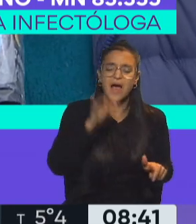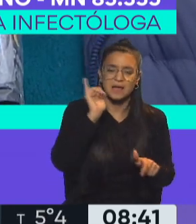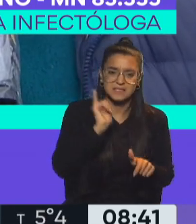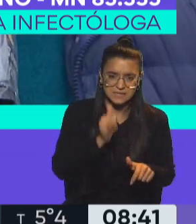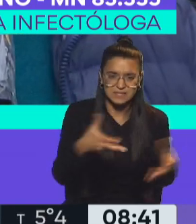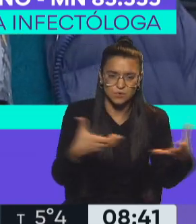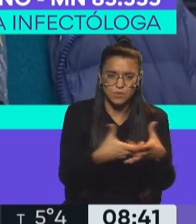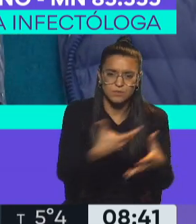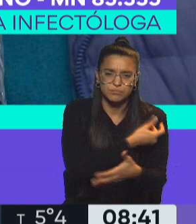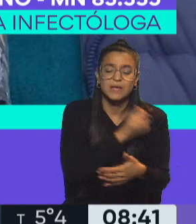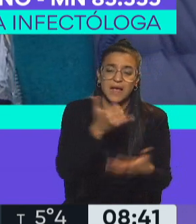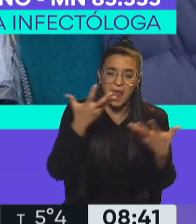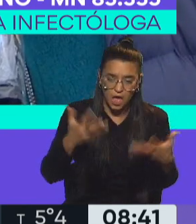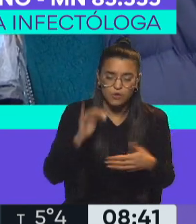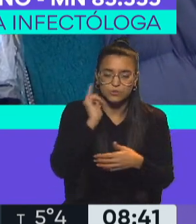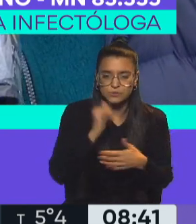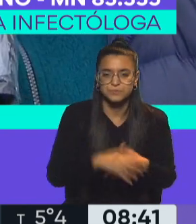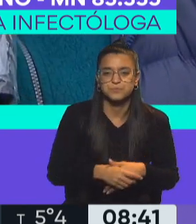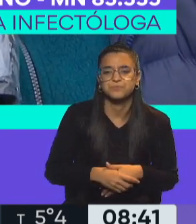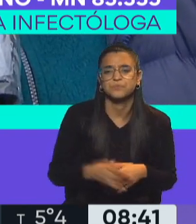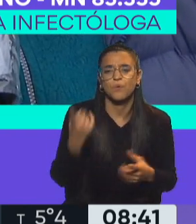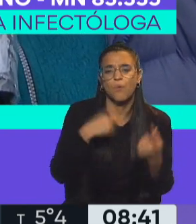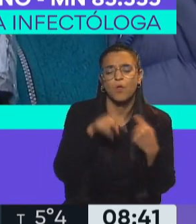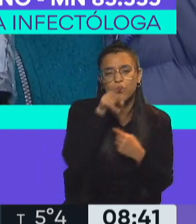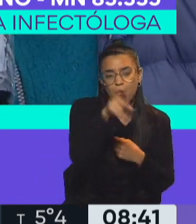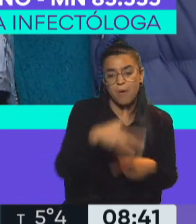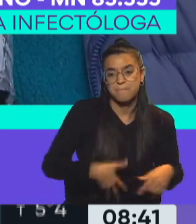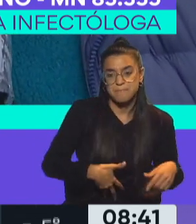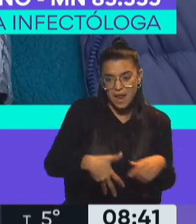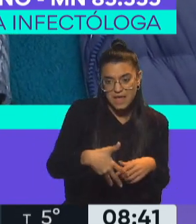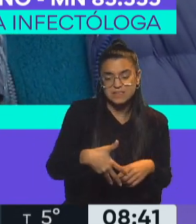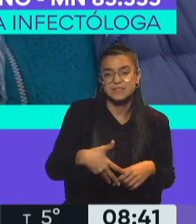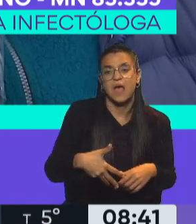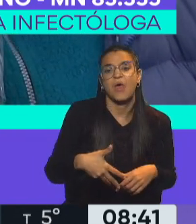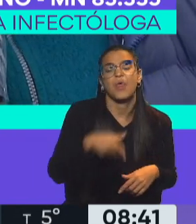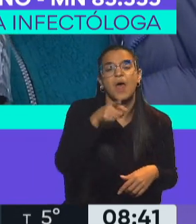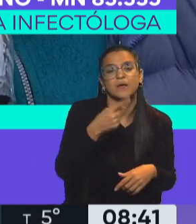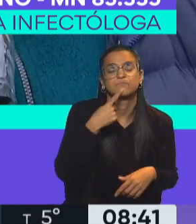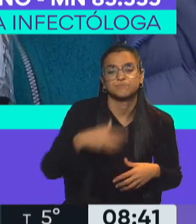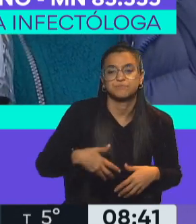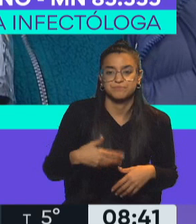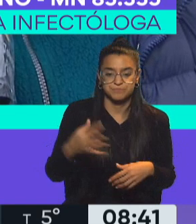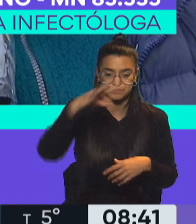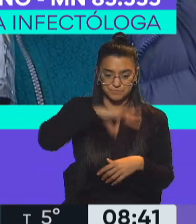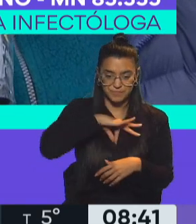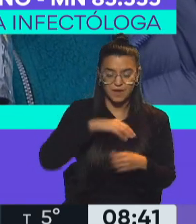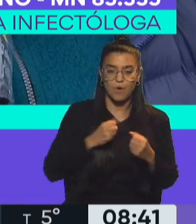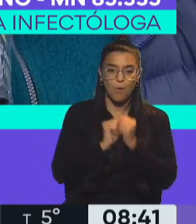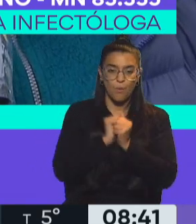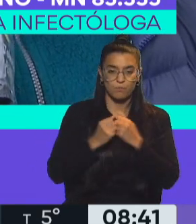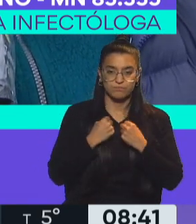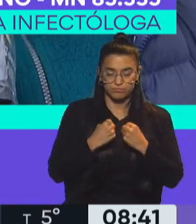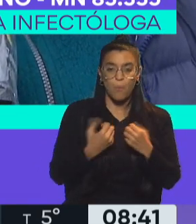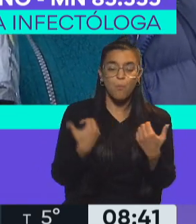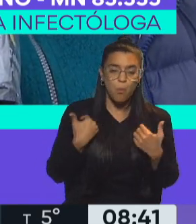están recibiendo la vacuna. Claro, cuando vos estás embarazada y tenés una infección, elaborás anticuerpos que